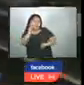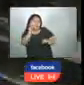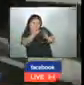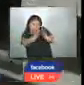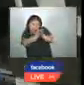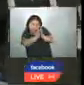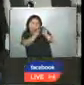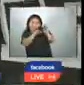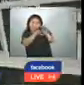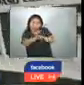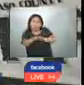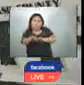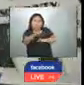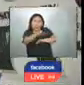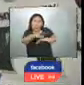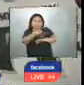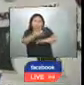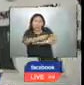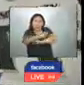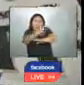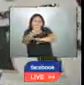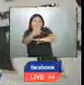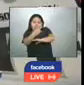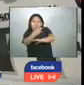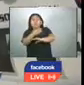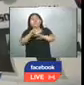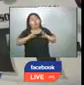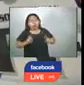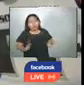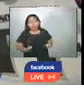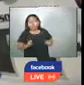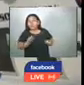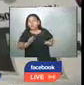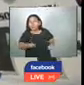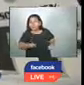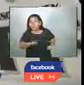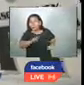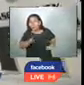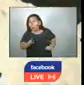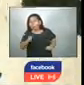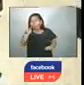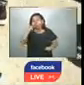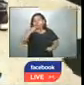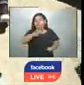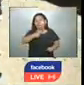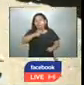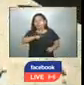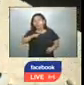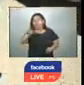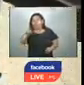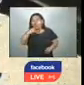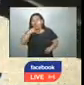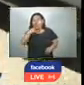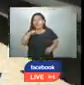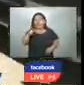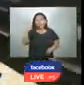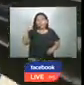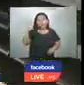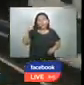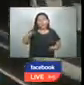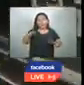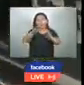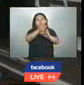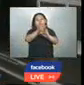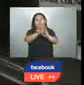asilo en los puertos de entrada y da la potestad al gobierno para deportar e incluso imponer penalidades a quienes no cumplan con los